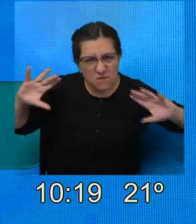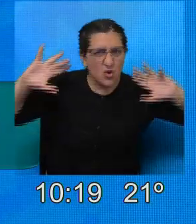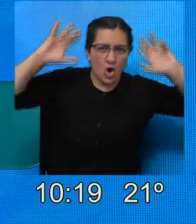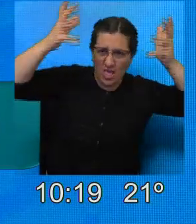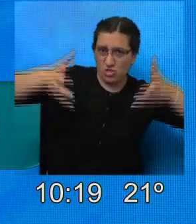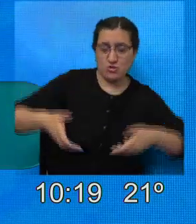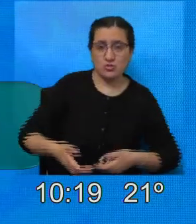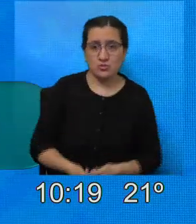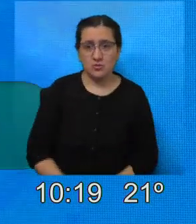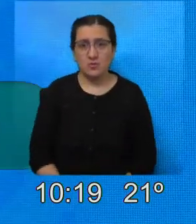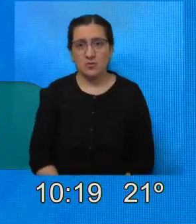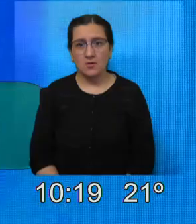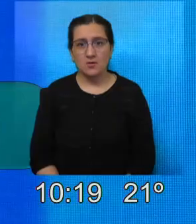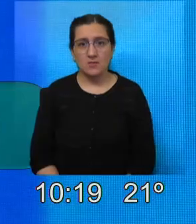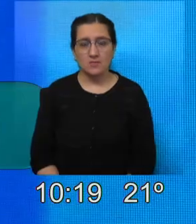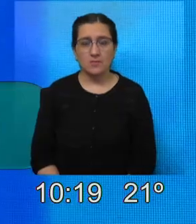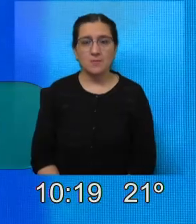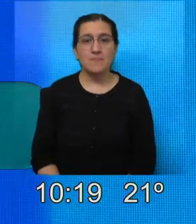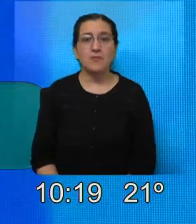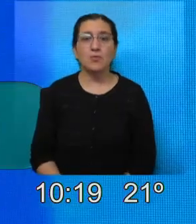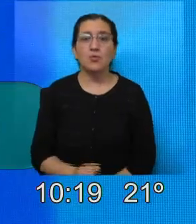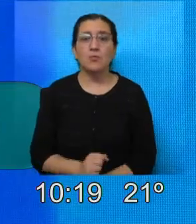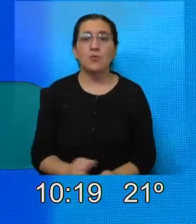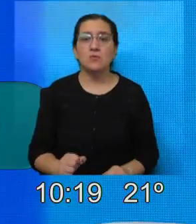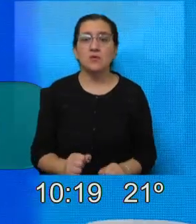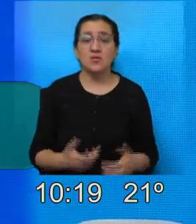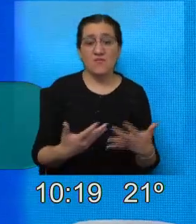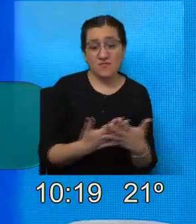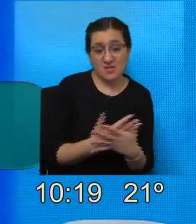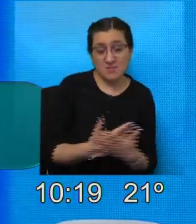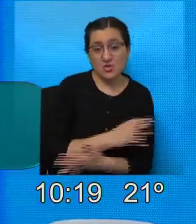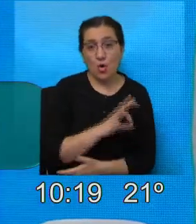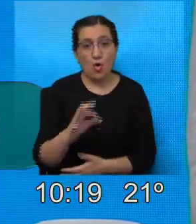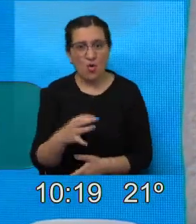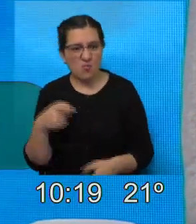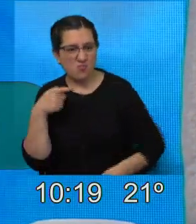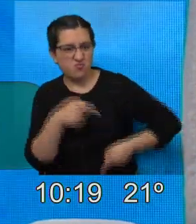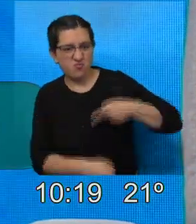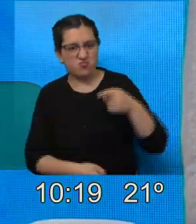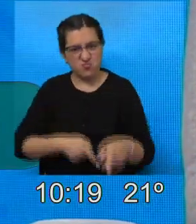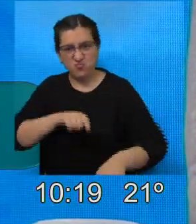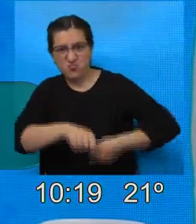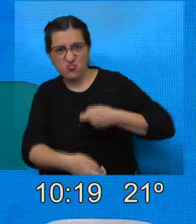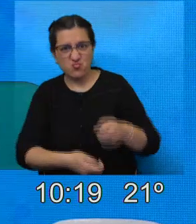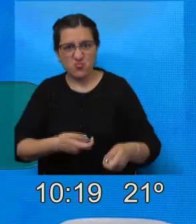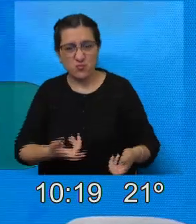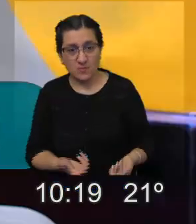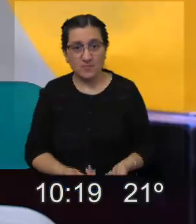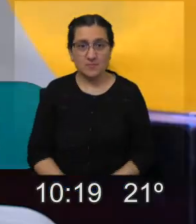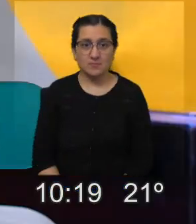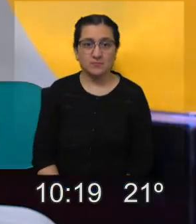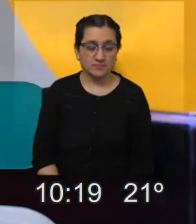de cuando el poder se apodera de nosotros y cuando podemos ser tanto víctimas como victimarios dentro de un conflicto bélico.